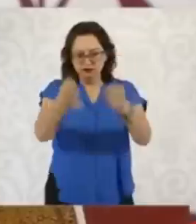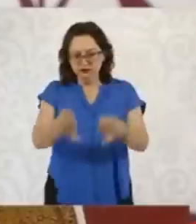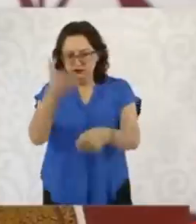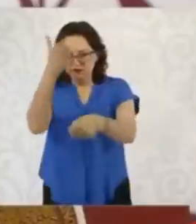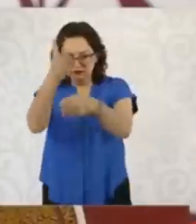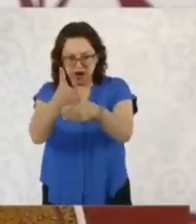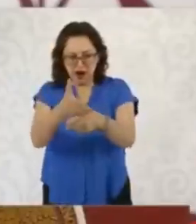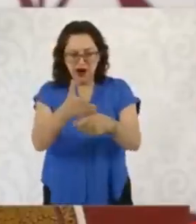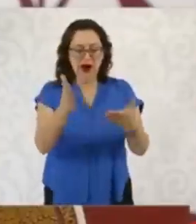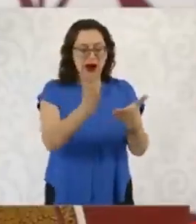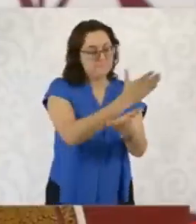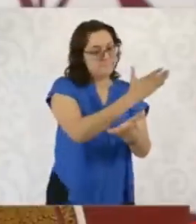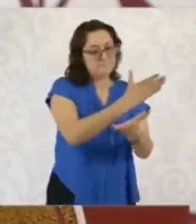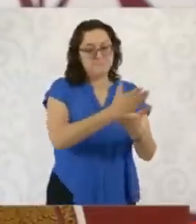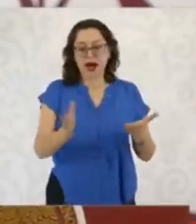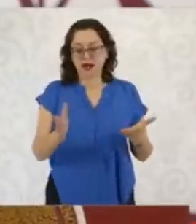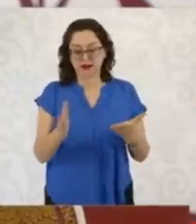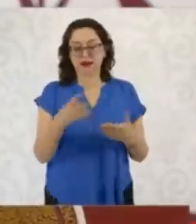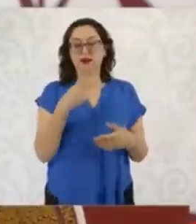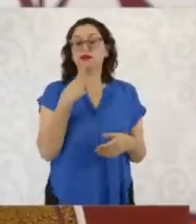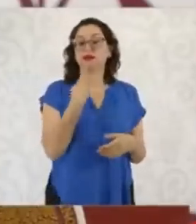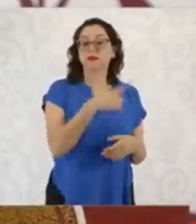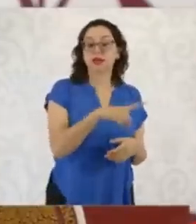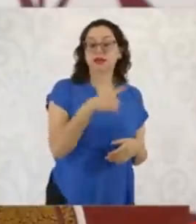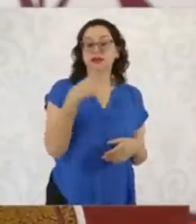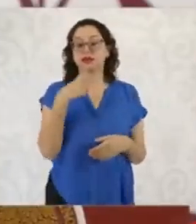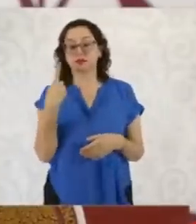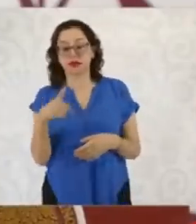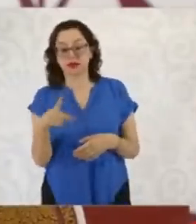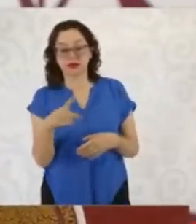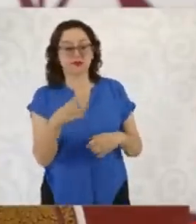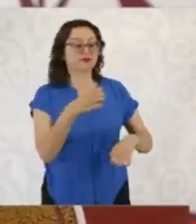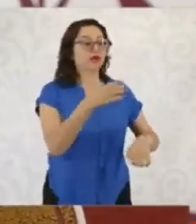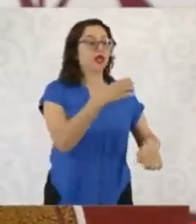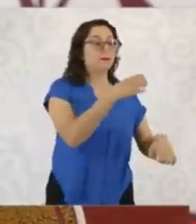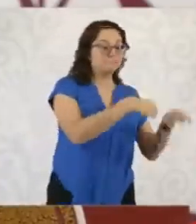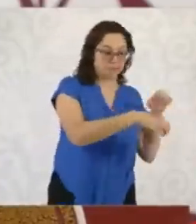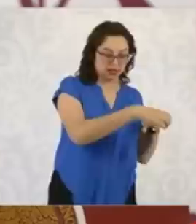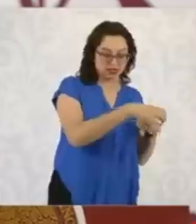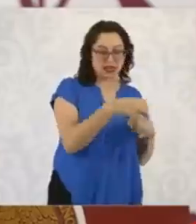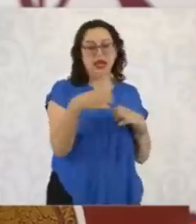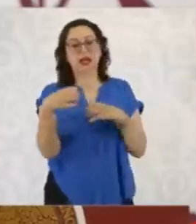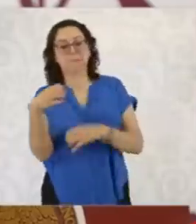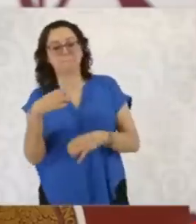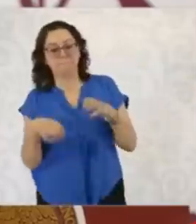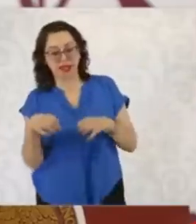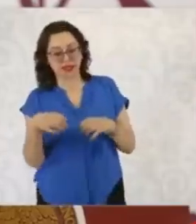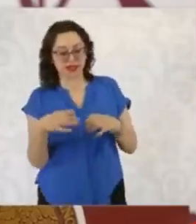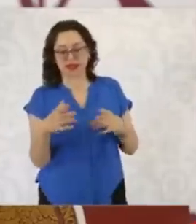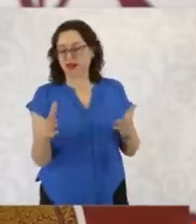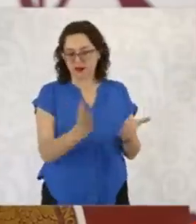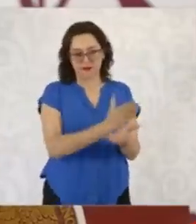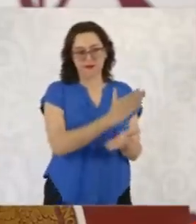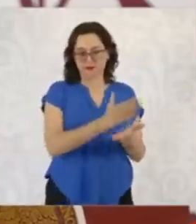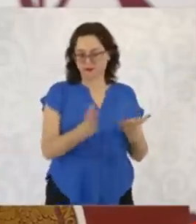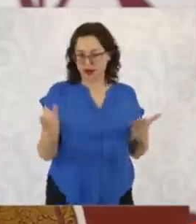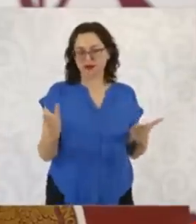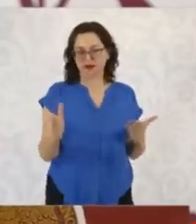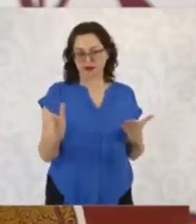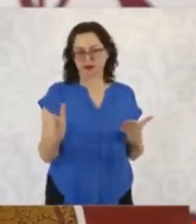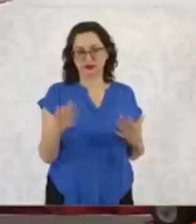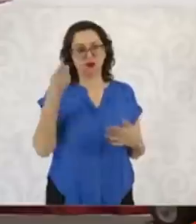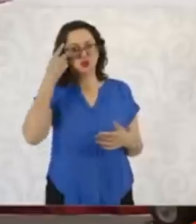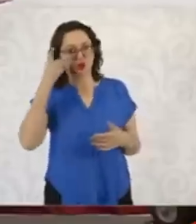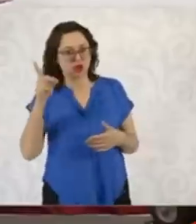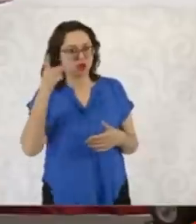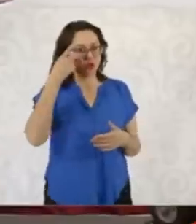cada una de las personas y de las empresas que eran propiedad de estas